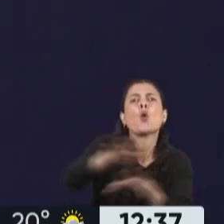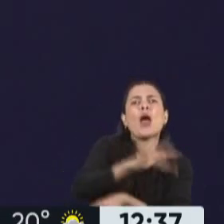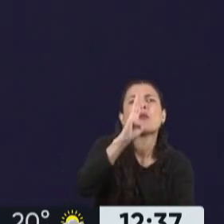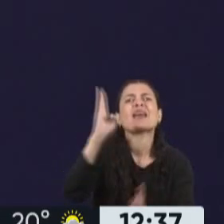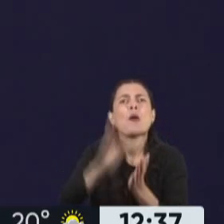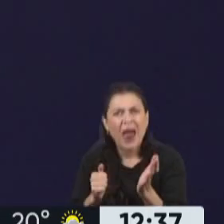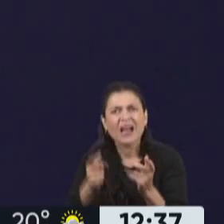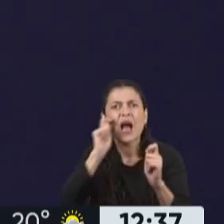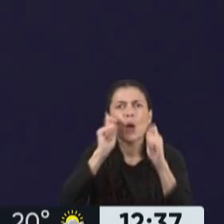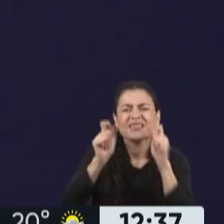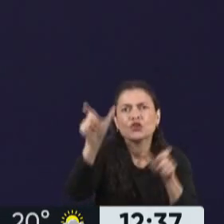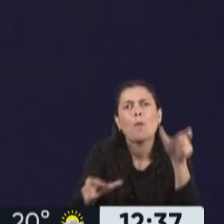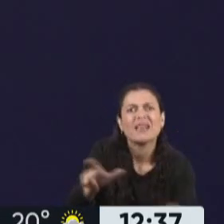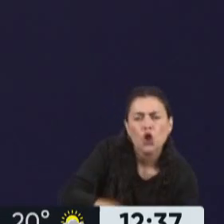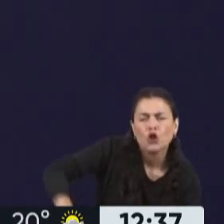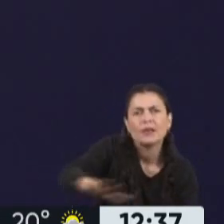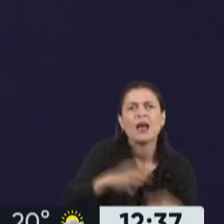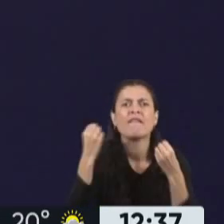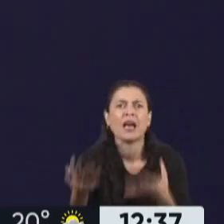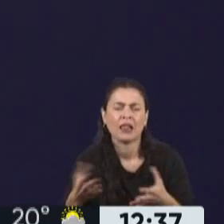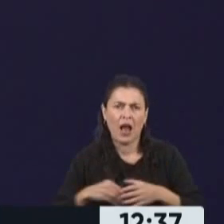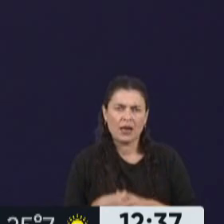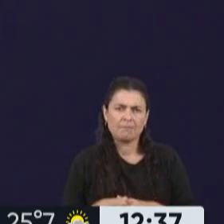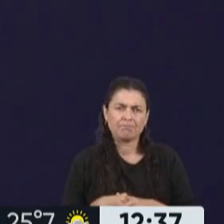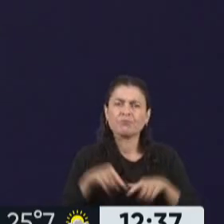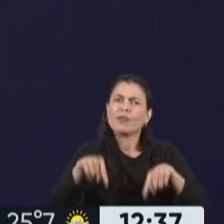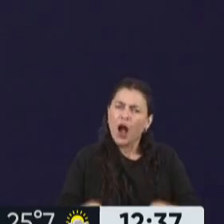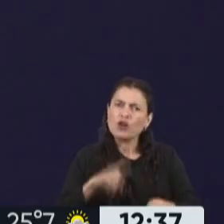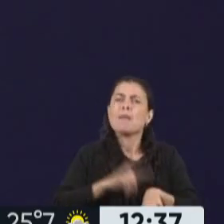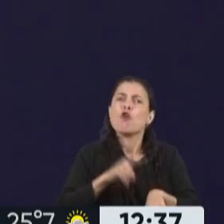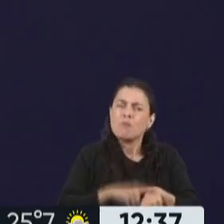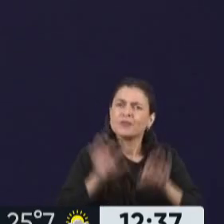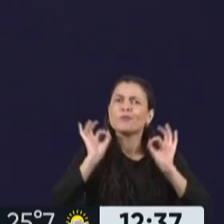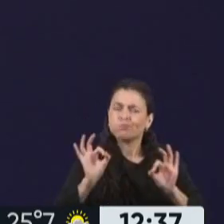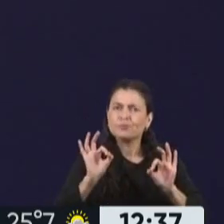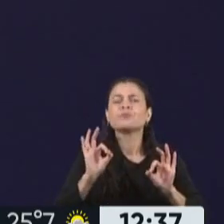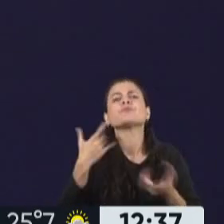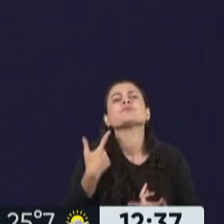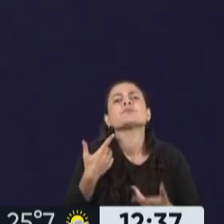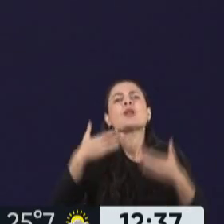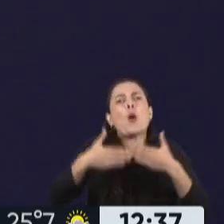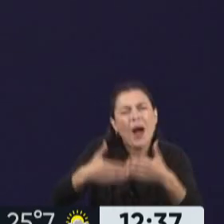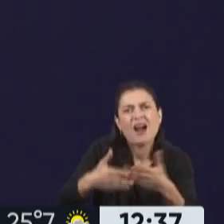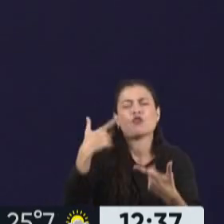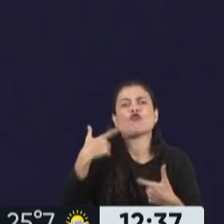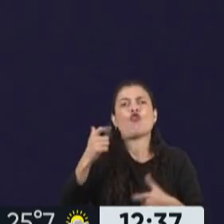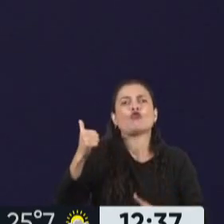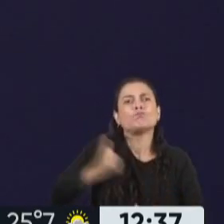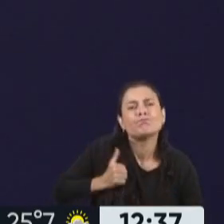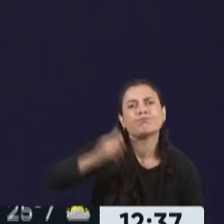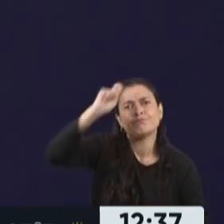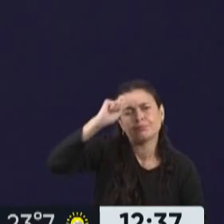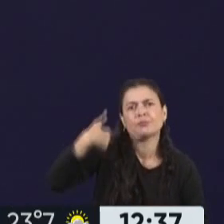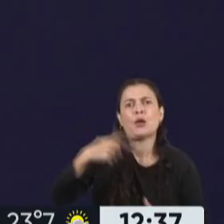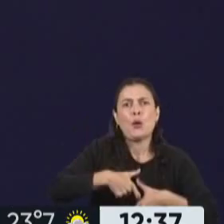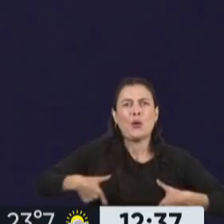lugar de los hechos. Se encuentran desplegadas Prefectura Naval, la Gendarmería Nacional y las Fuerzas Armadas